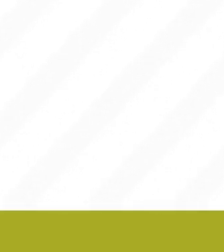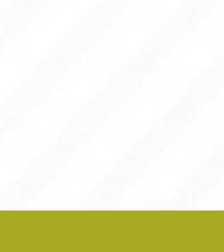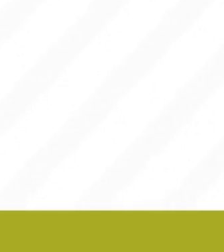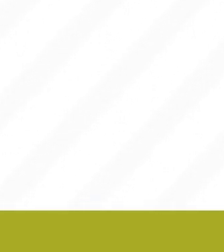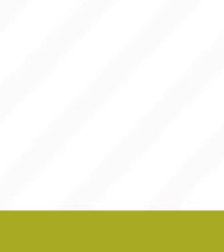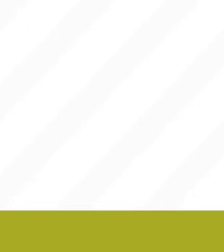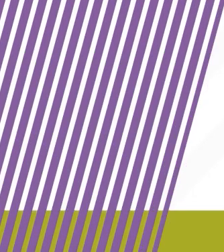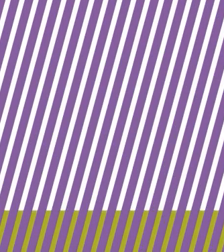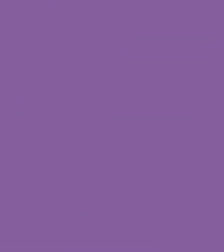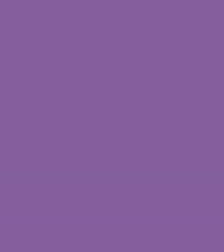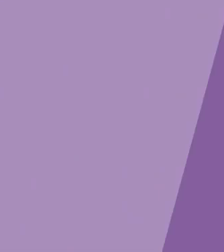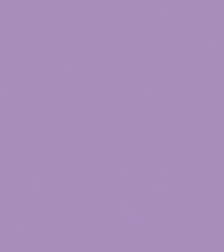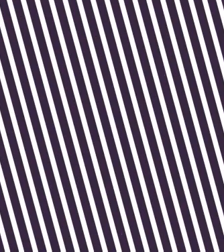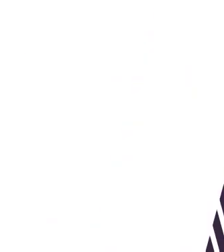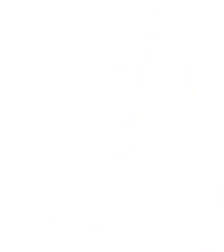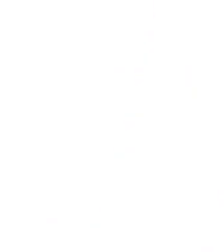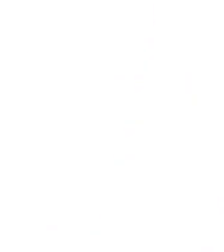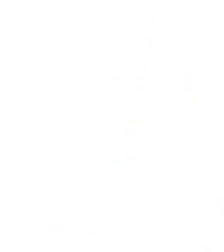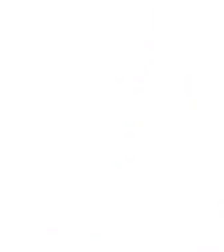y